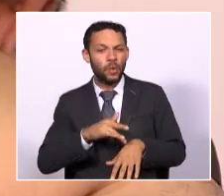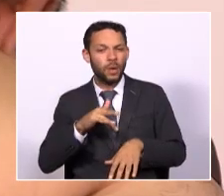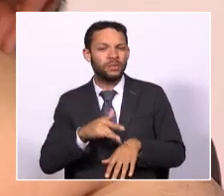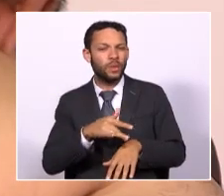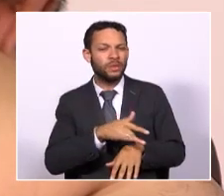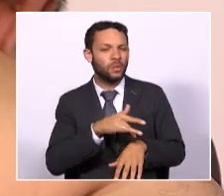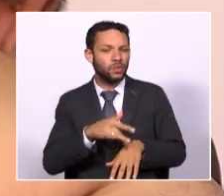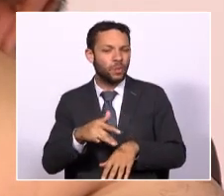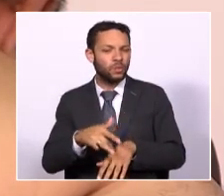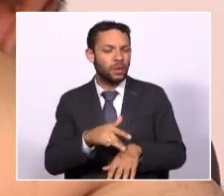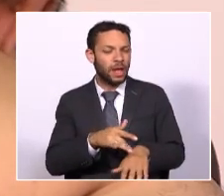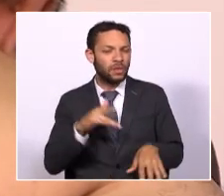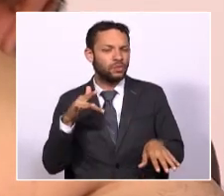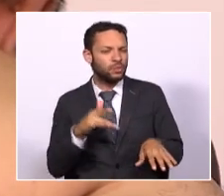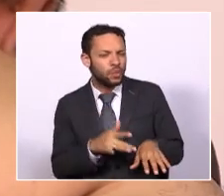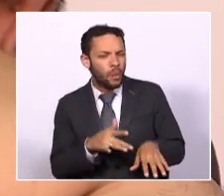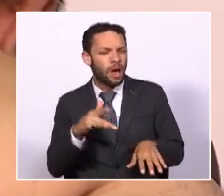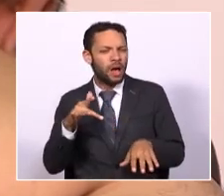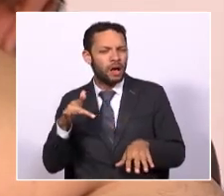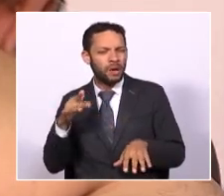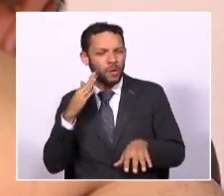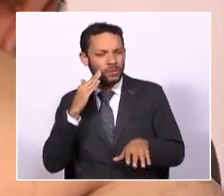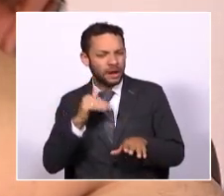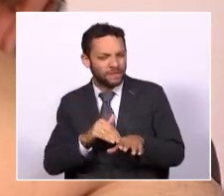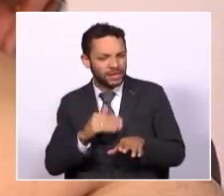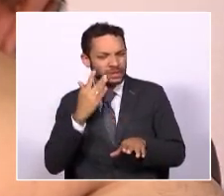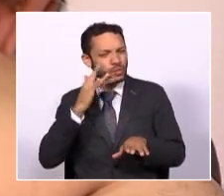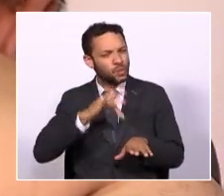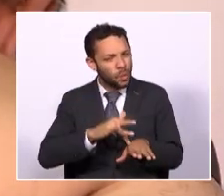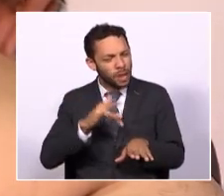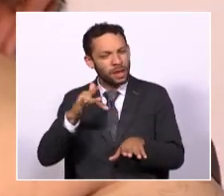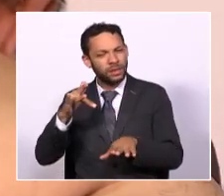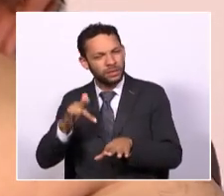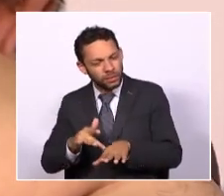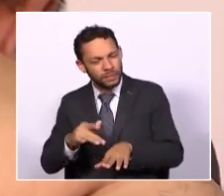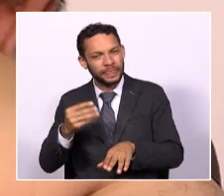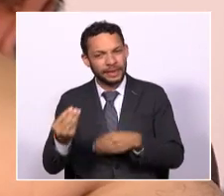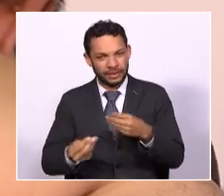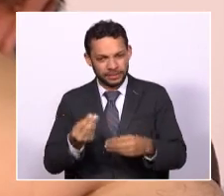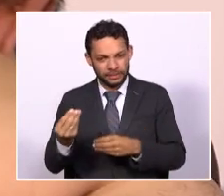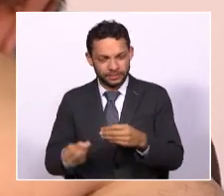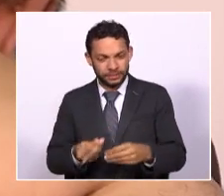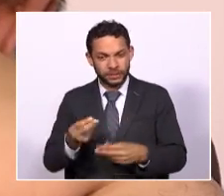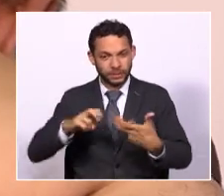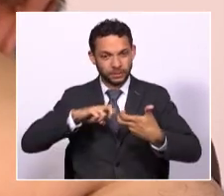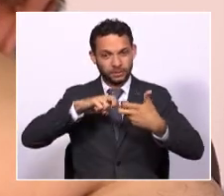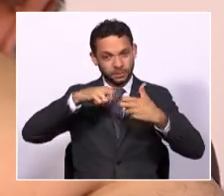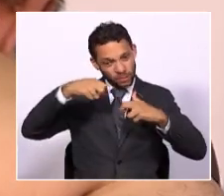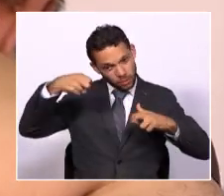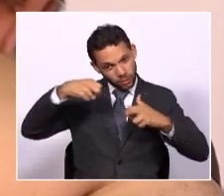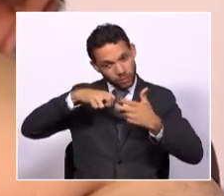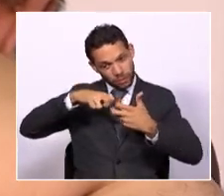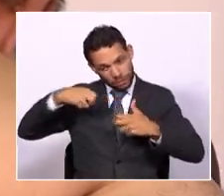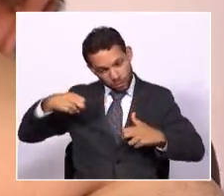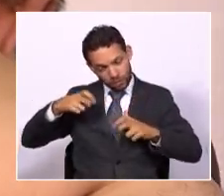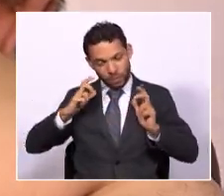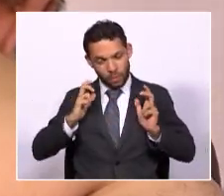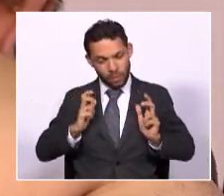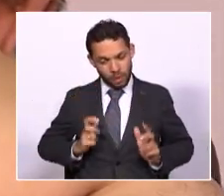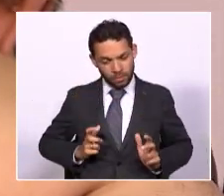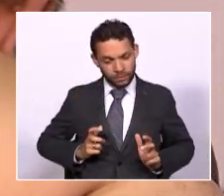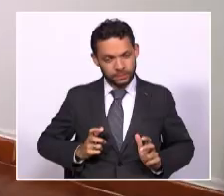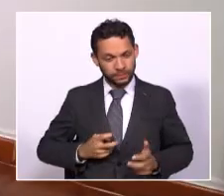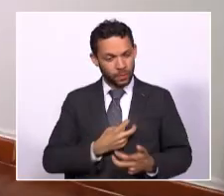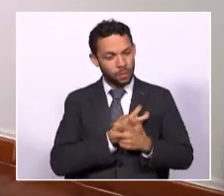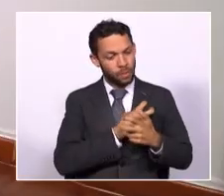integrada en los diferentes modelos de quiropraxia. ¿En qué consiste? Estos músculos que vemos alrededor de la columna